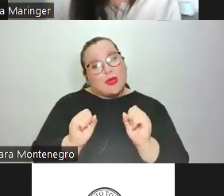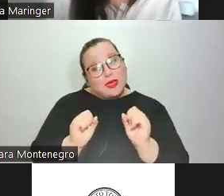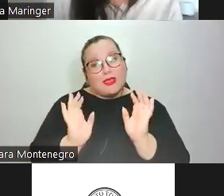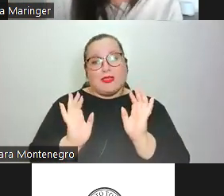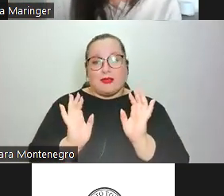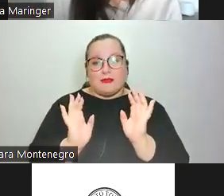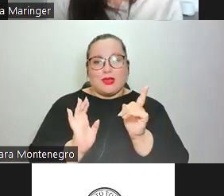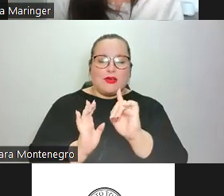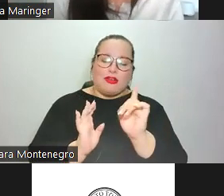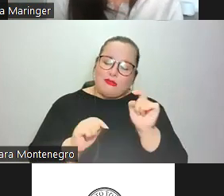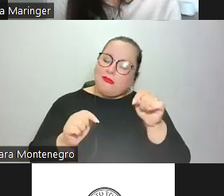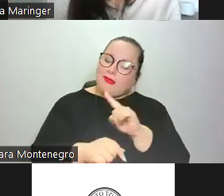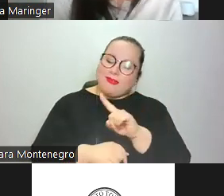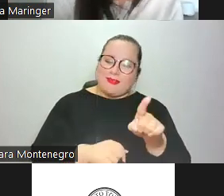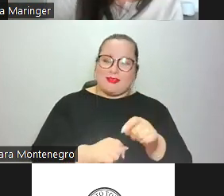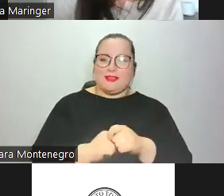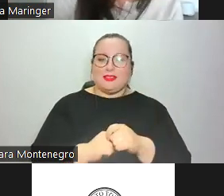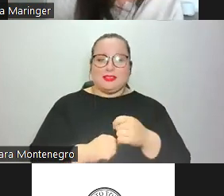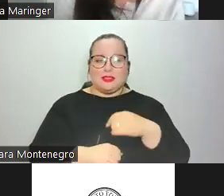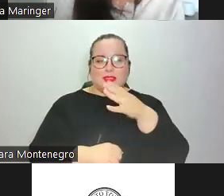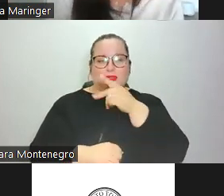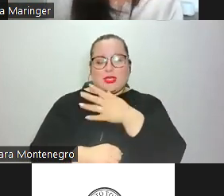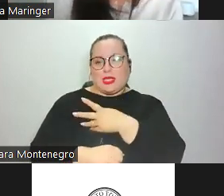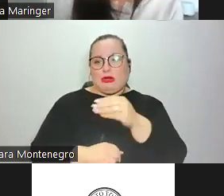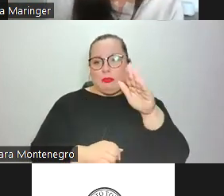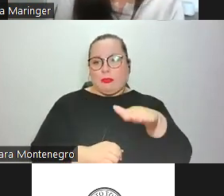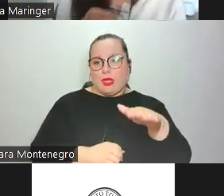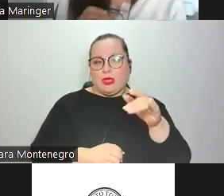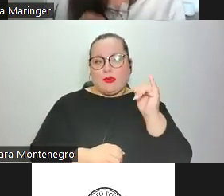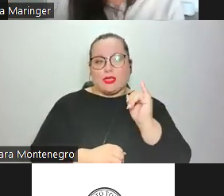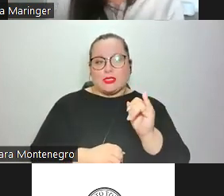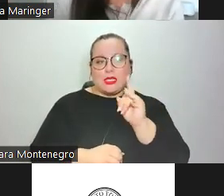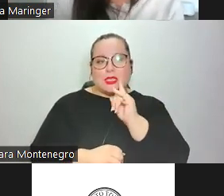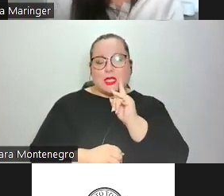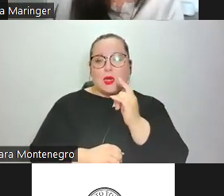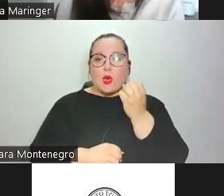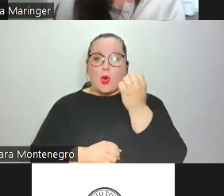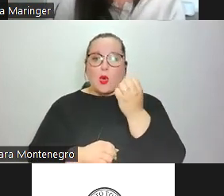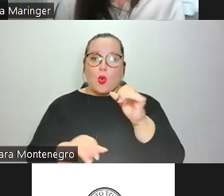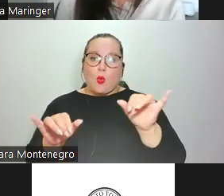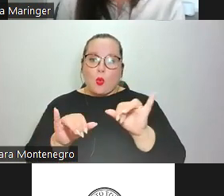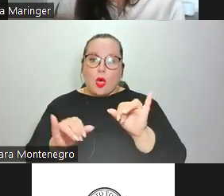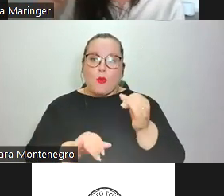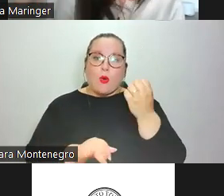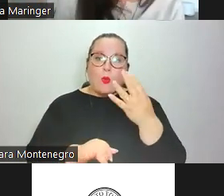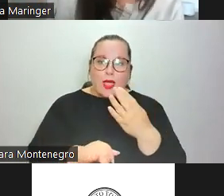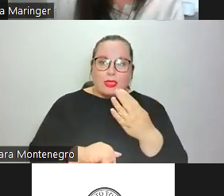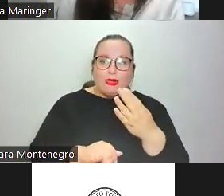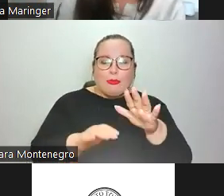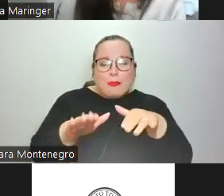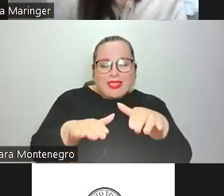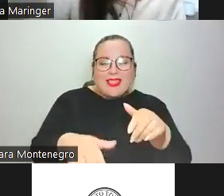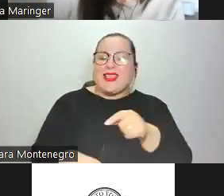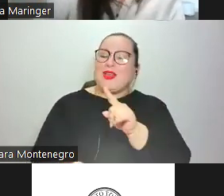no, no va a pasar hoy día. Yo no tengo niños pequeños, pero sí tengo una guagua de cuatro patitas, así que si escuchan algún ruido, no es una